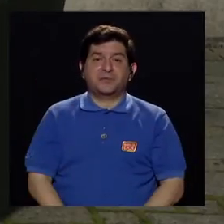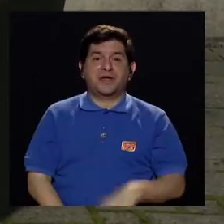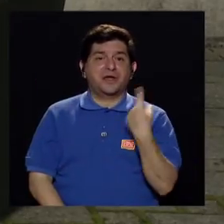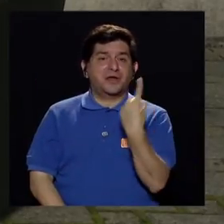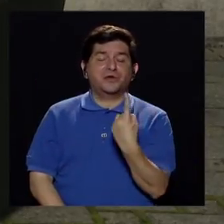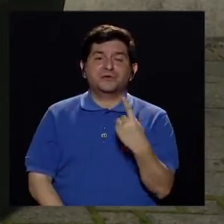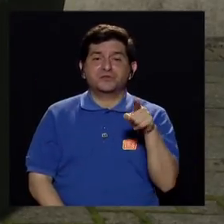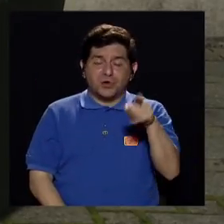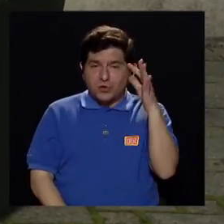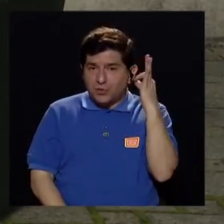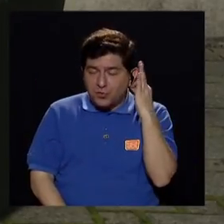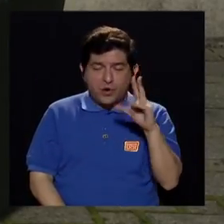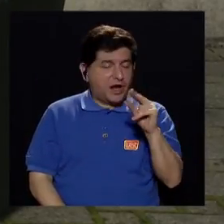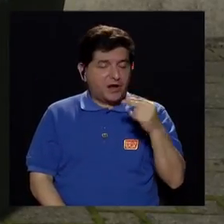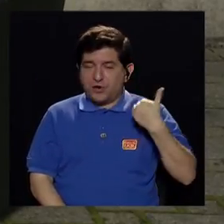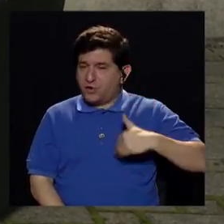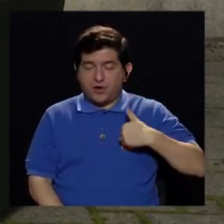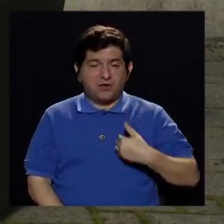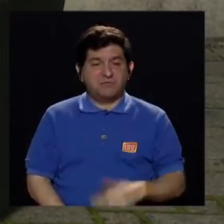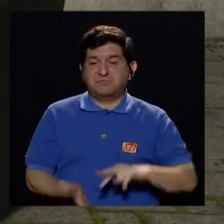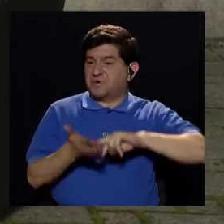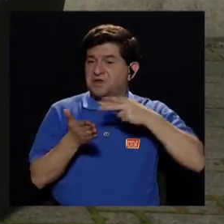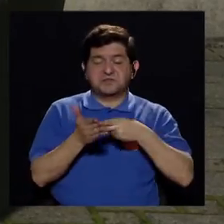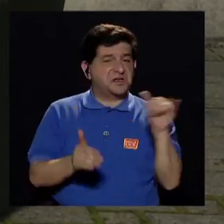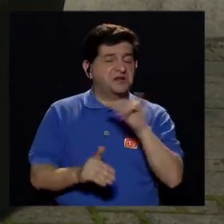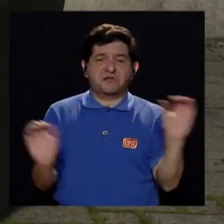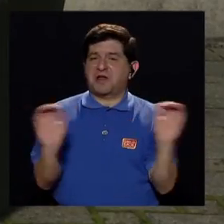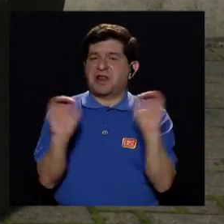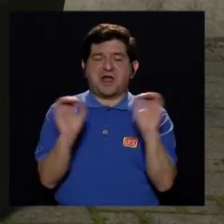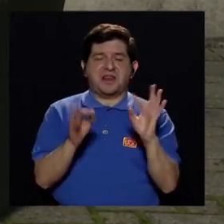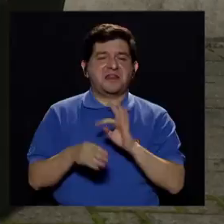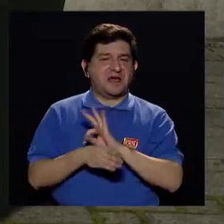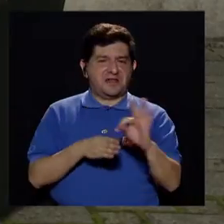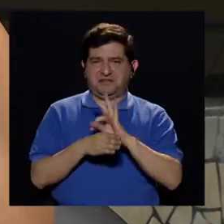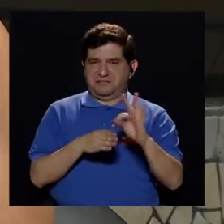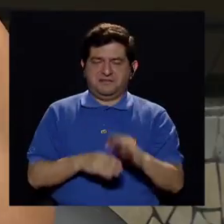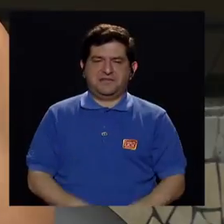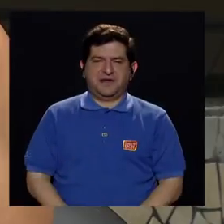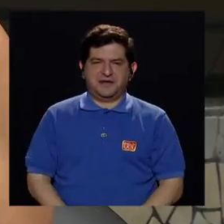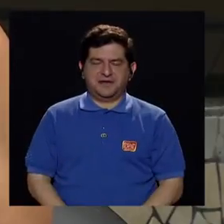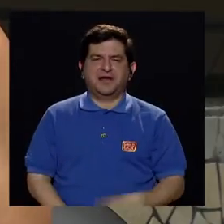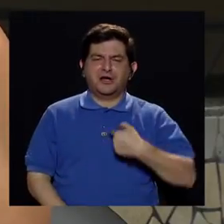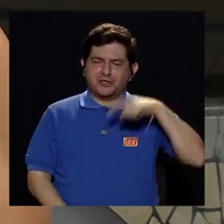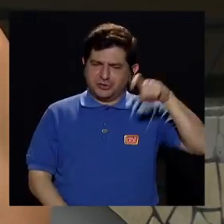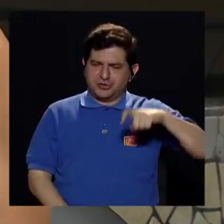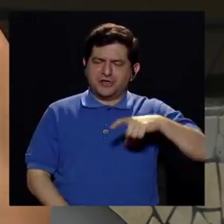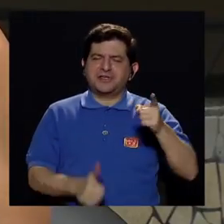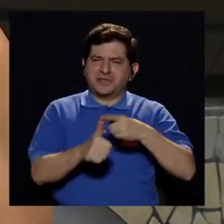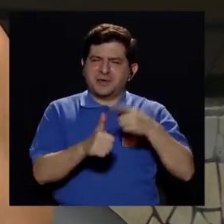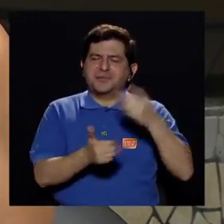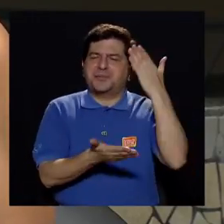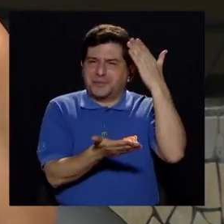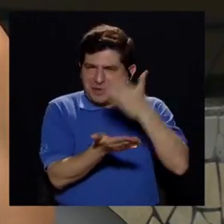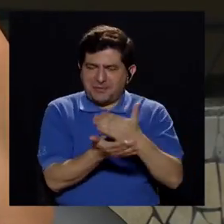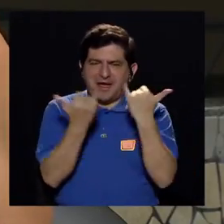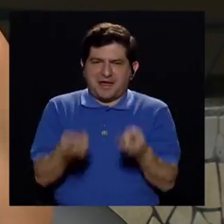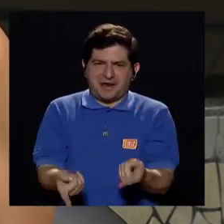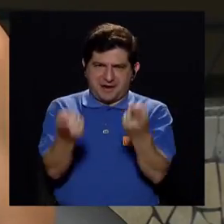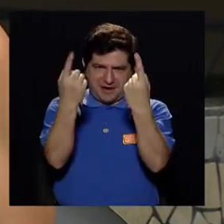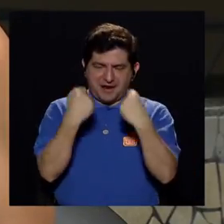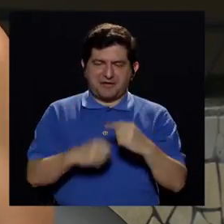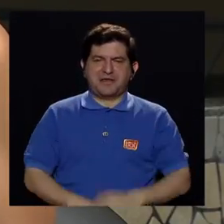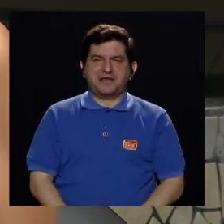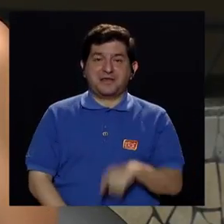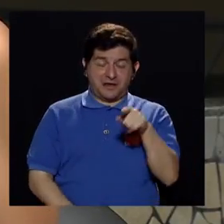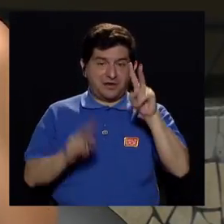haciendo el tratamiento. Entonces es como si no hubiera llevado ningún tipo de tratamiento. Bueno, dejémoslo ahí porque necesito hacer una primera pausa y ya regresamos con